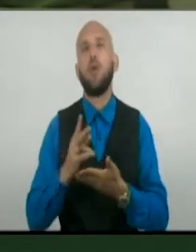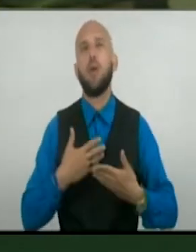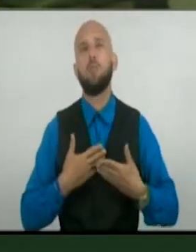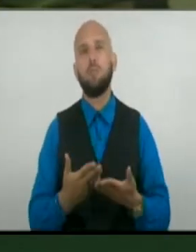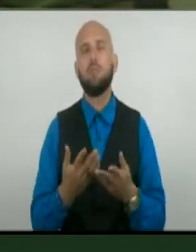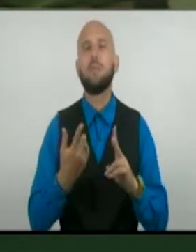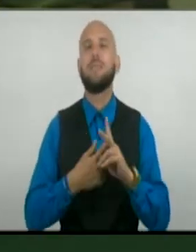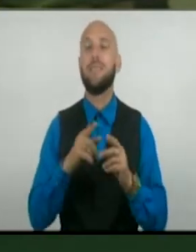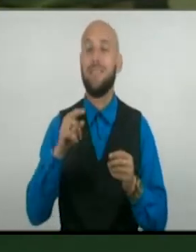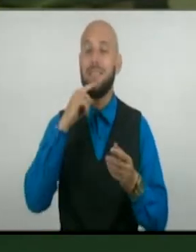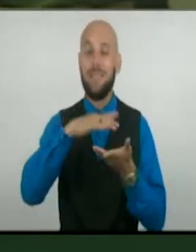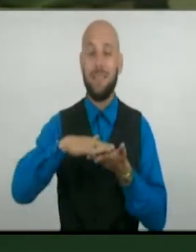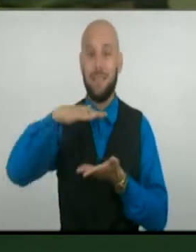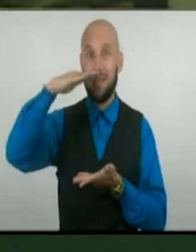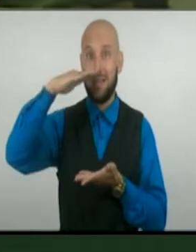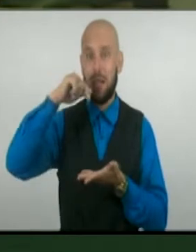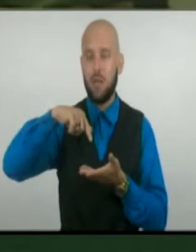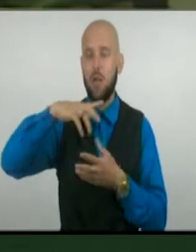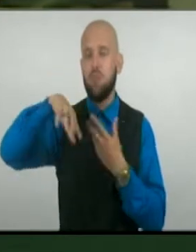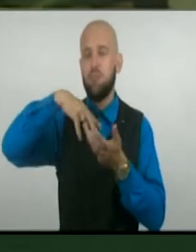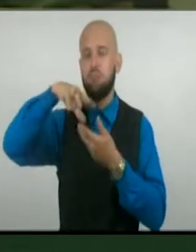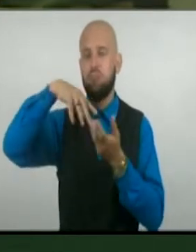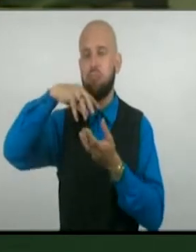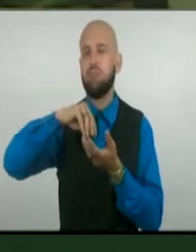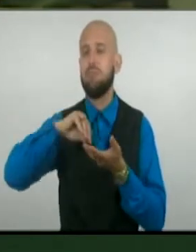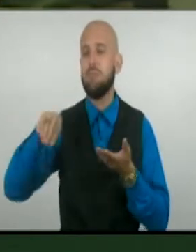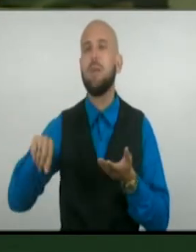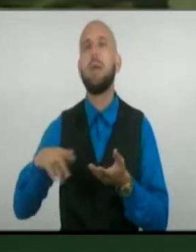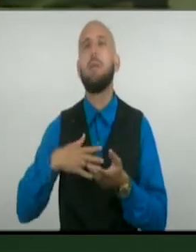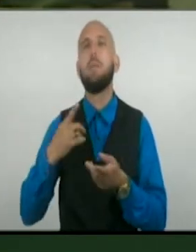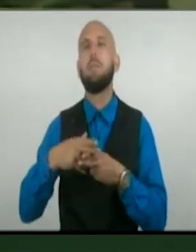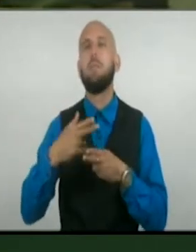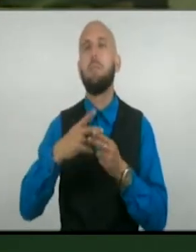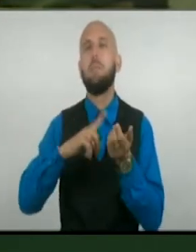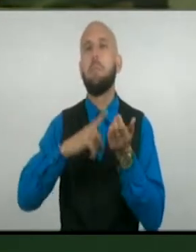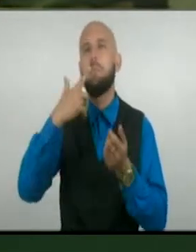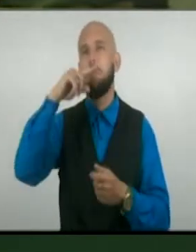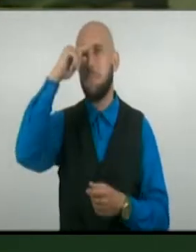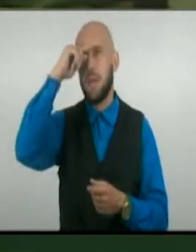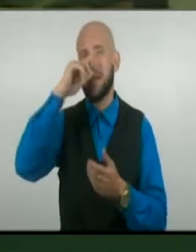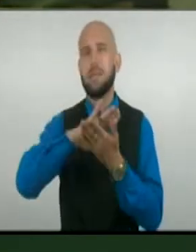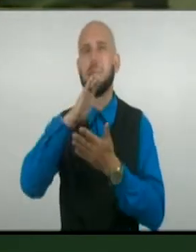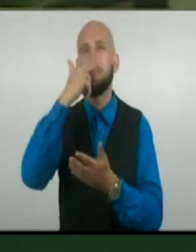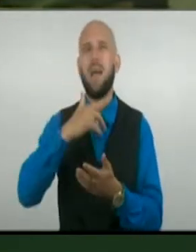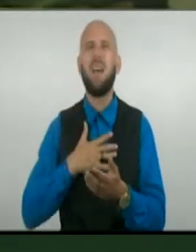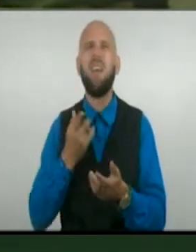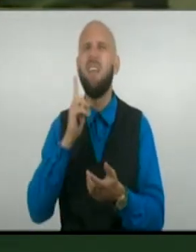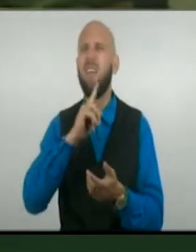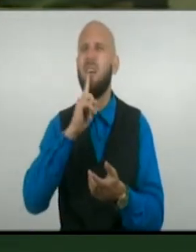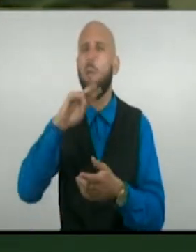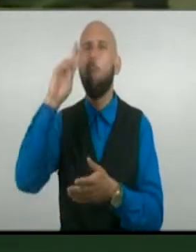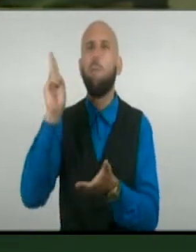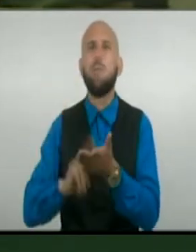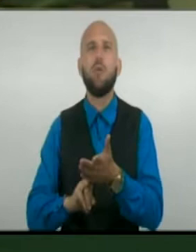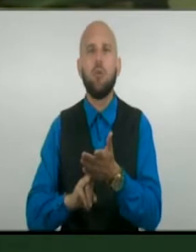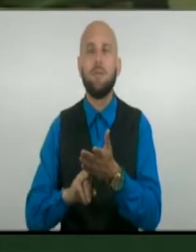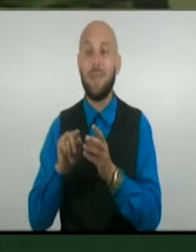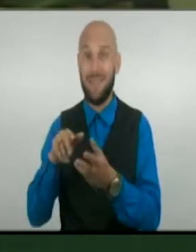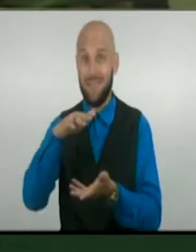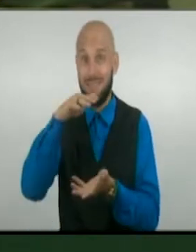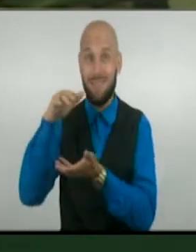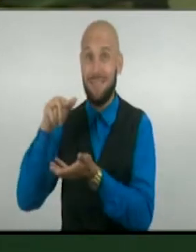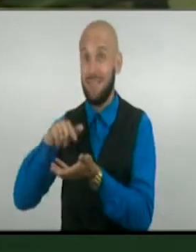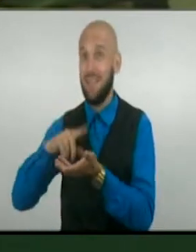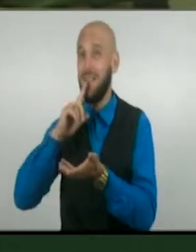plasma por plasma felicitó también por las donaciones voluntarias para enviarlo a la industria médico farmacéutico para la